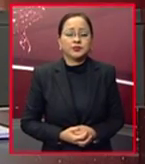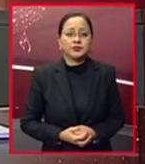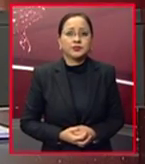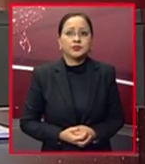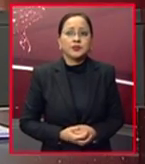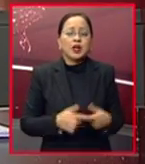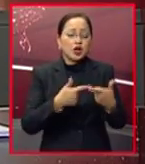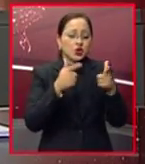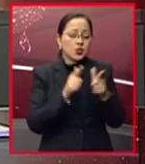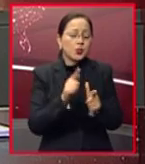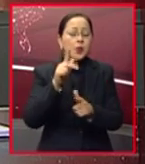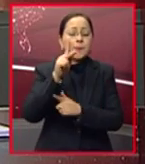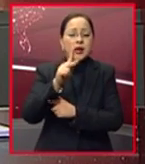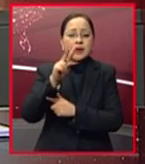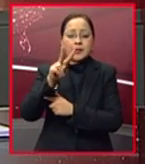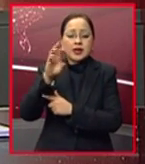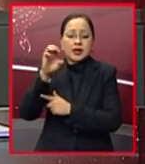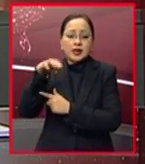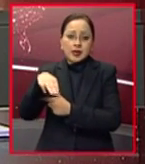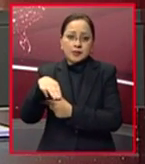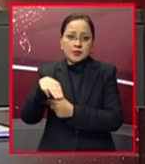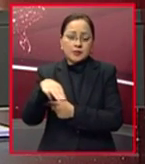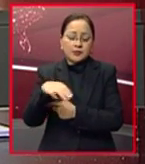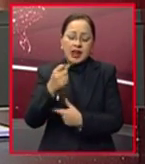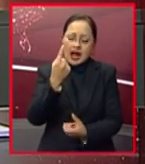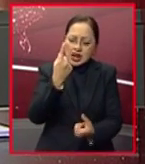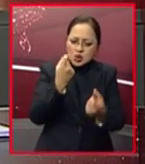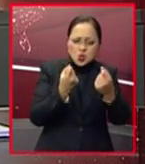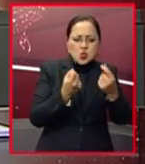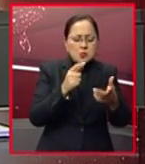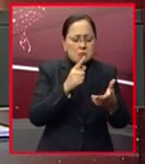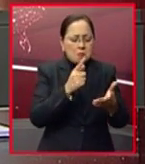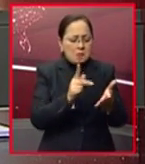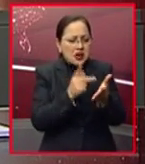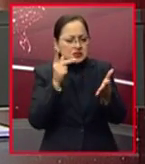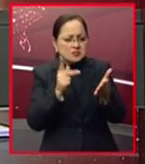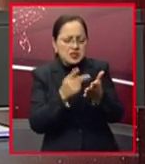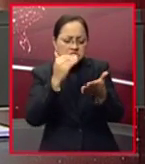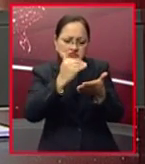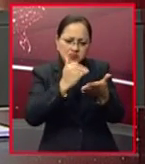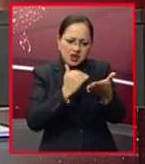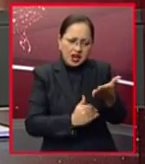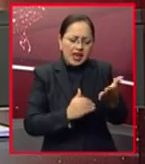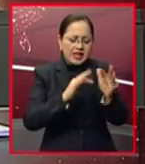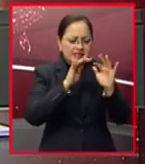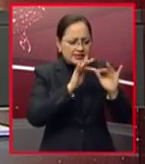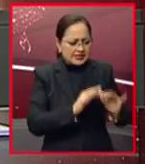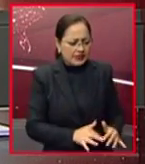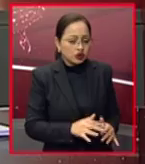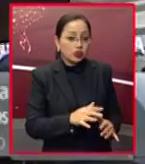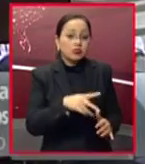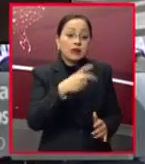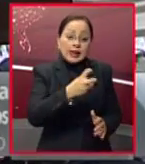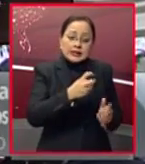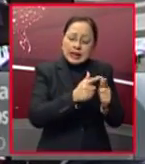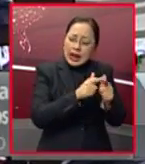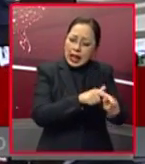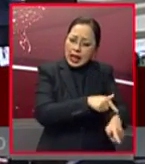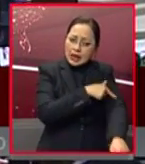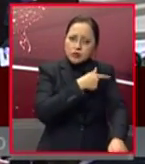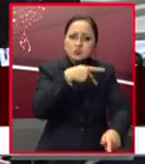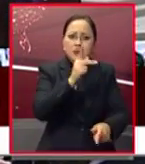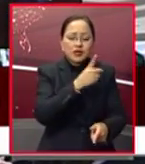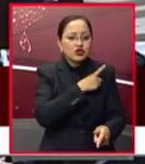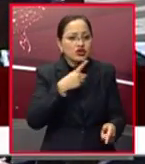El Partido Verde Ecologista comentó que si bien en algunos casos el texto constitucional es extenso, es necesario que conserve su naturaleza y siga expresando